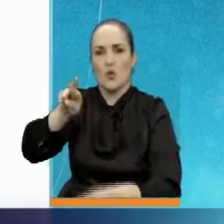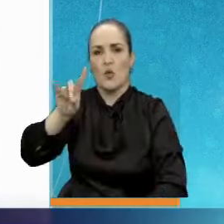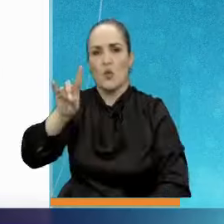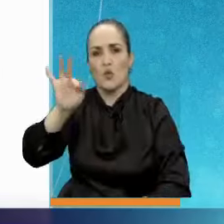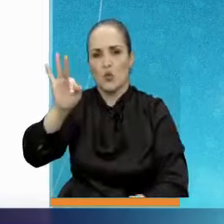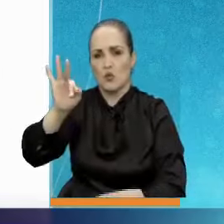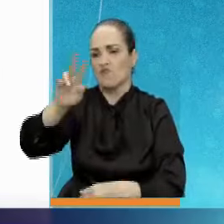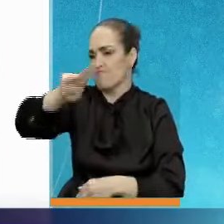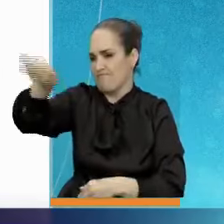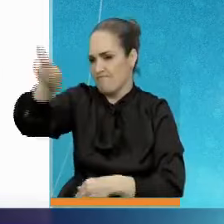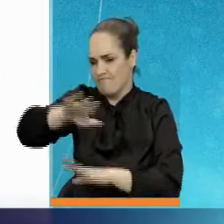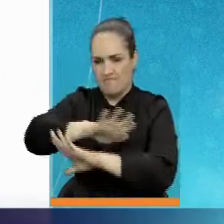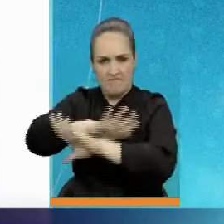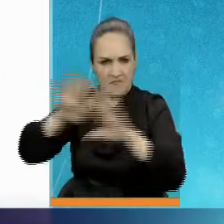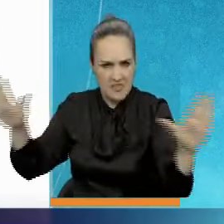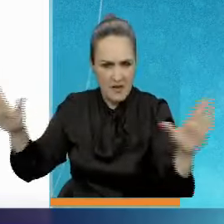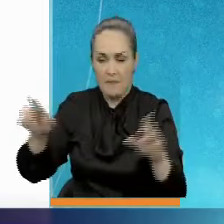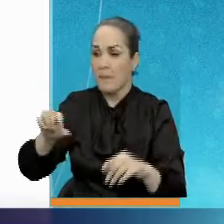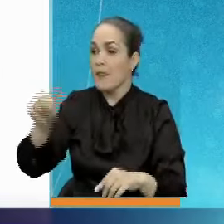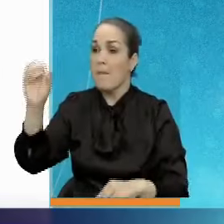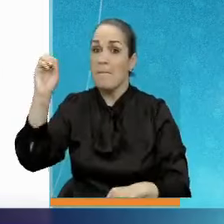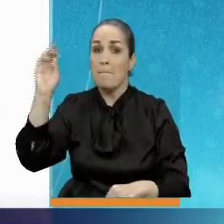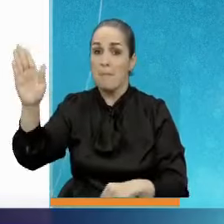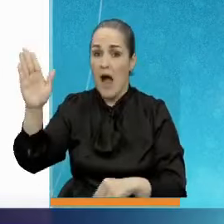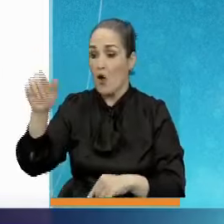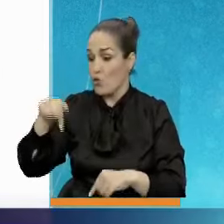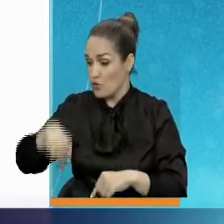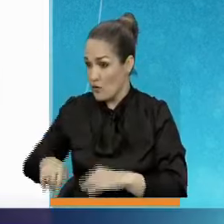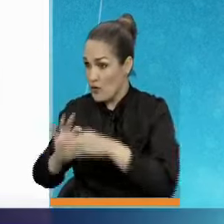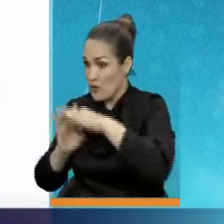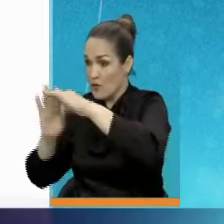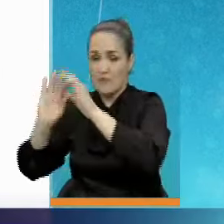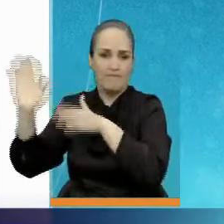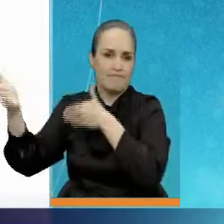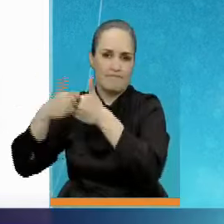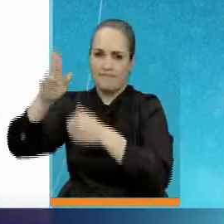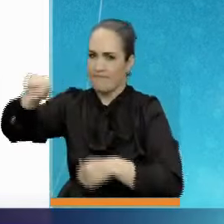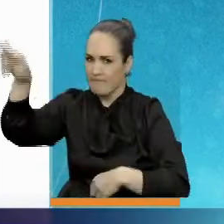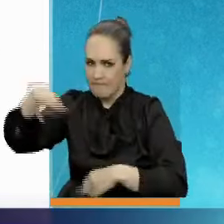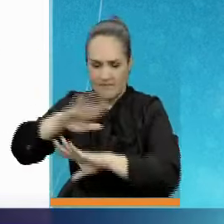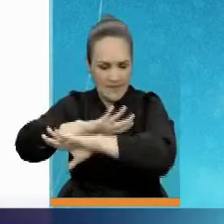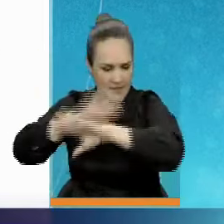Tributario, incluso las cuentas bancarias que aparecían a nombre de la entidad,